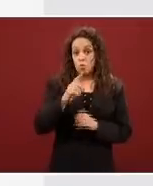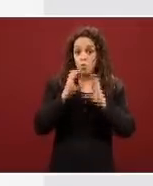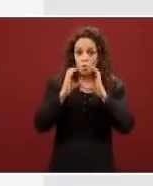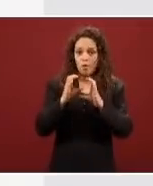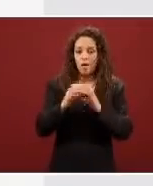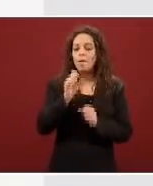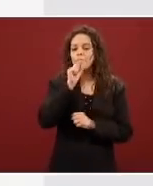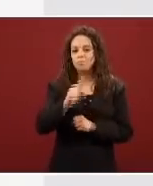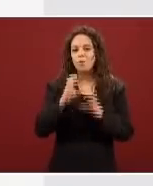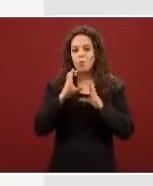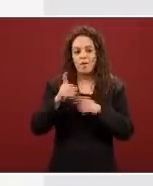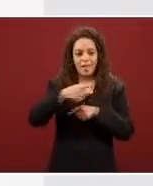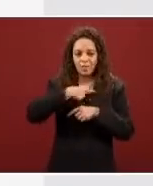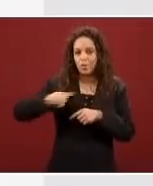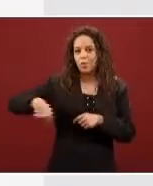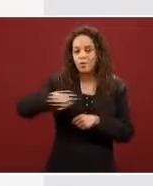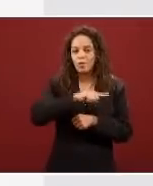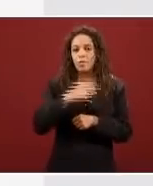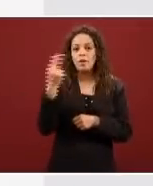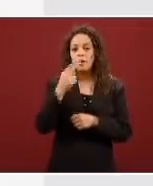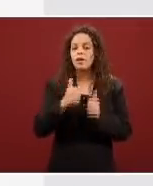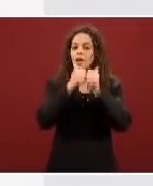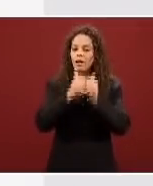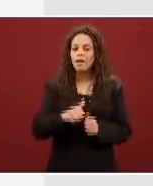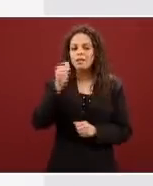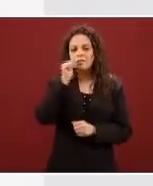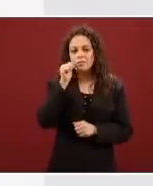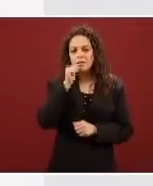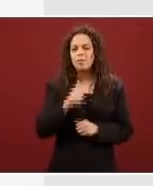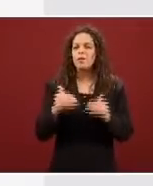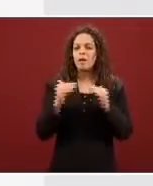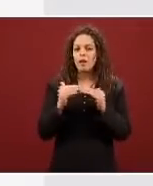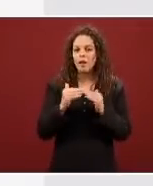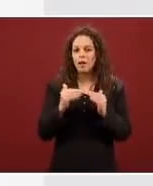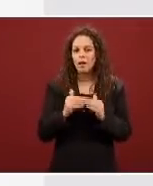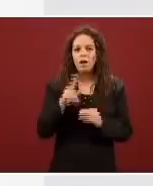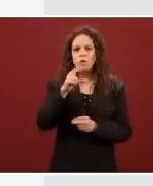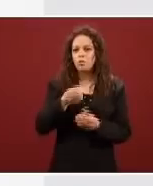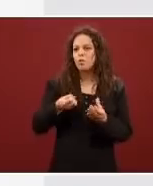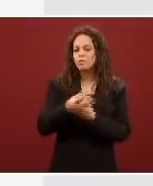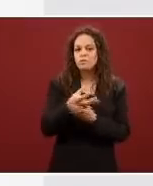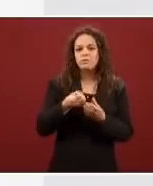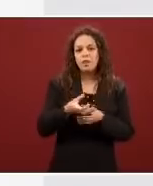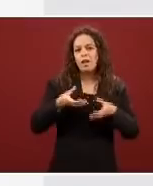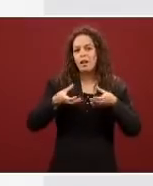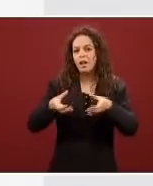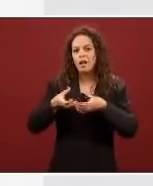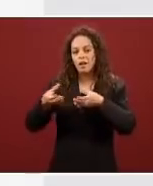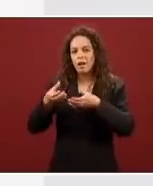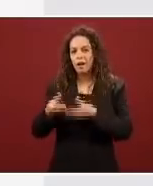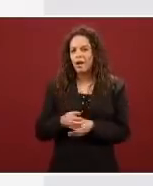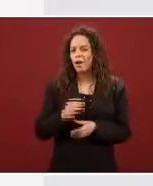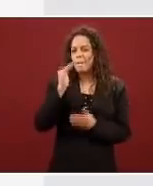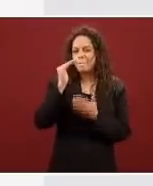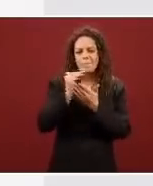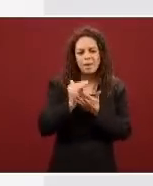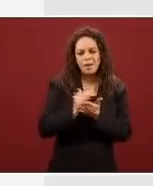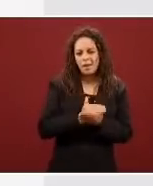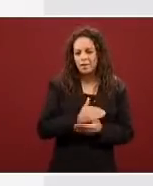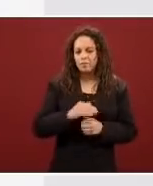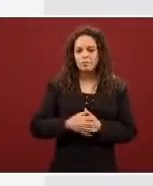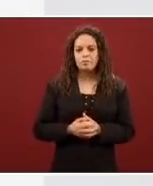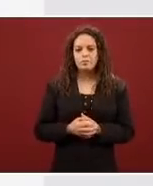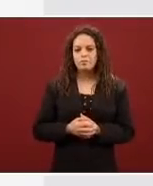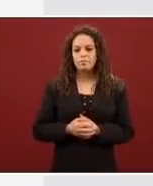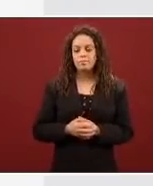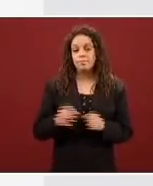estar en casa el mayor tiempo posible, salir lo menos que se requiera. Hay diferentes recomendaciones: si